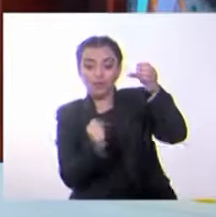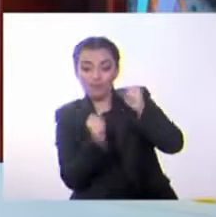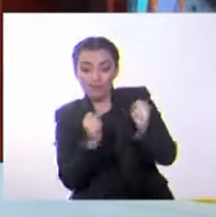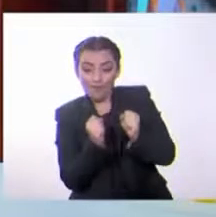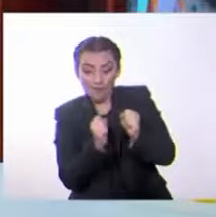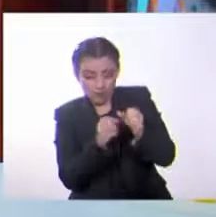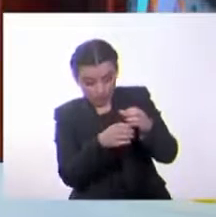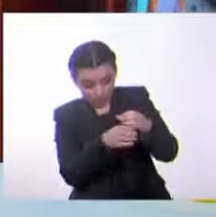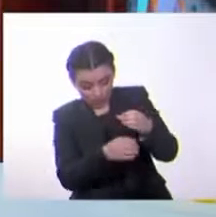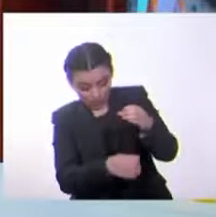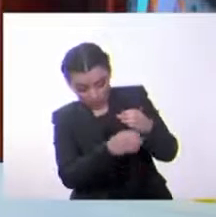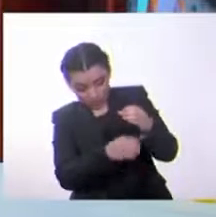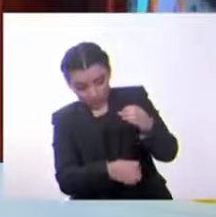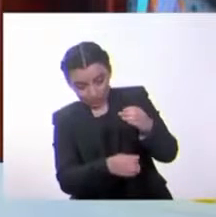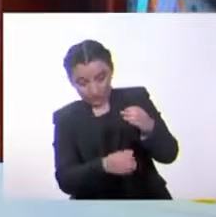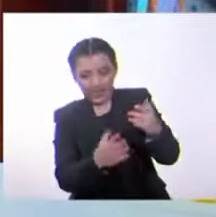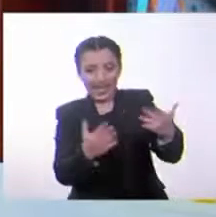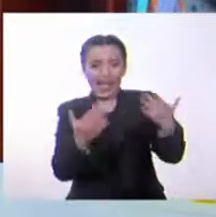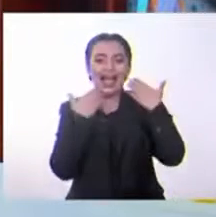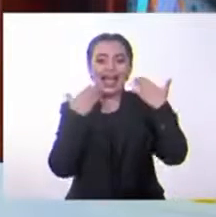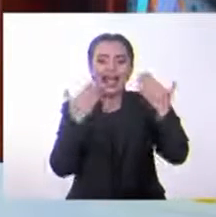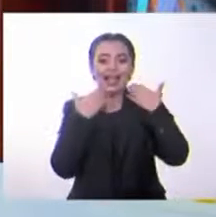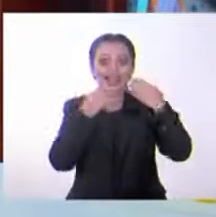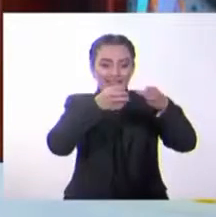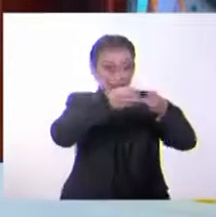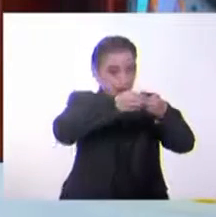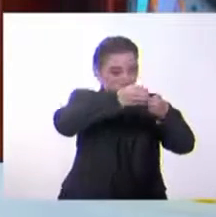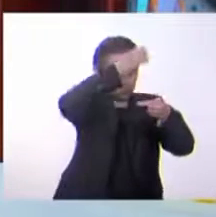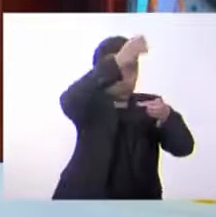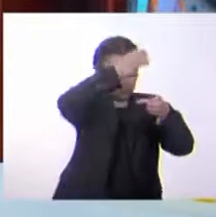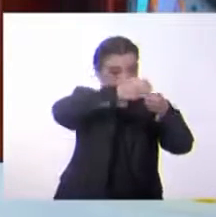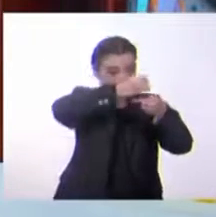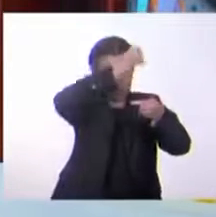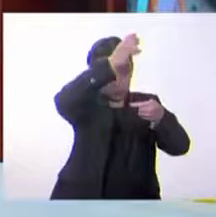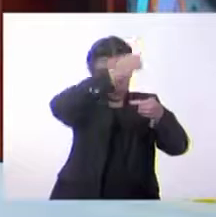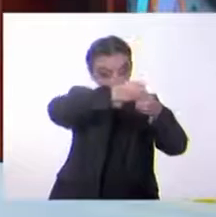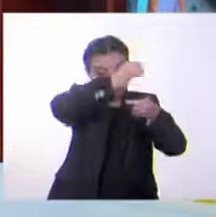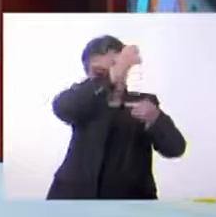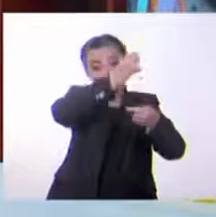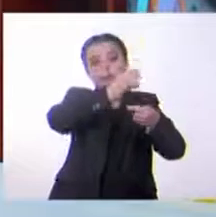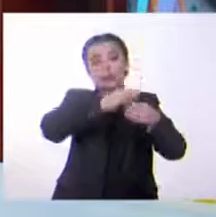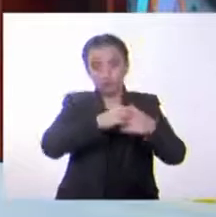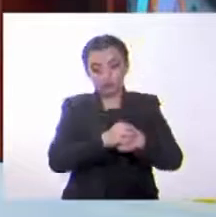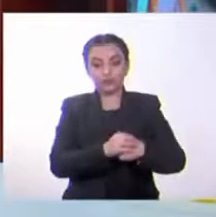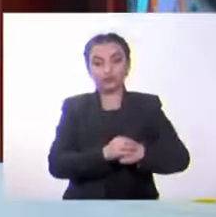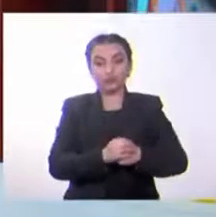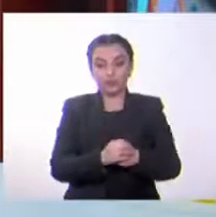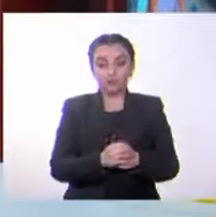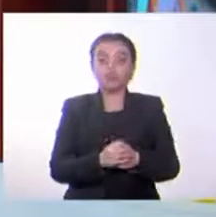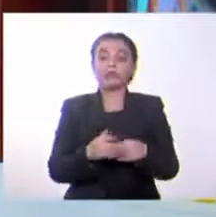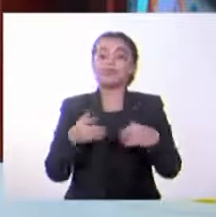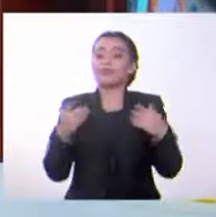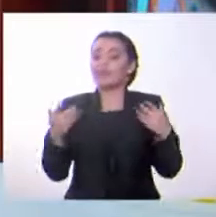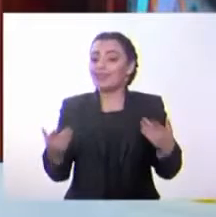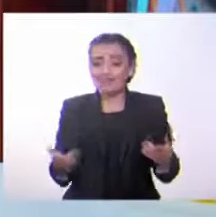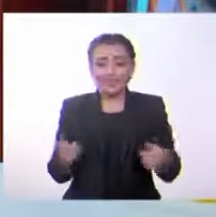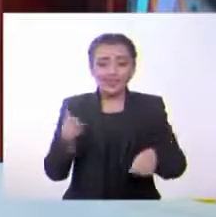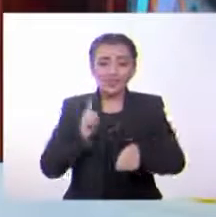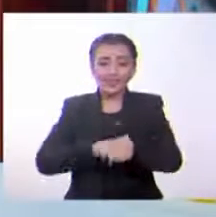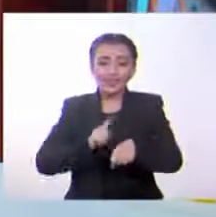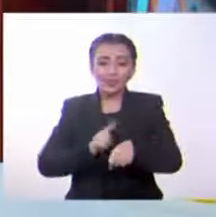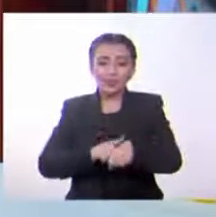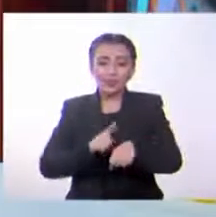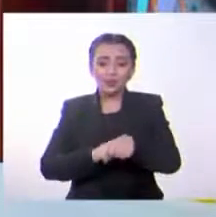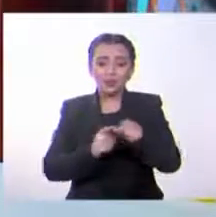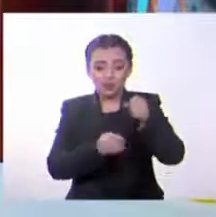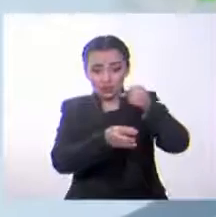agua fría se ha quedado en la parte baja, el agua caliente en la parte de arriba. ¿En qué momento se van a